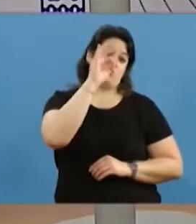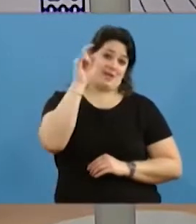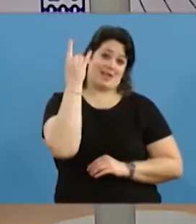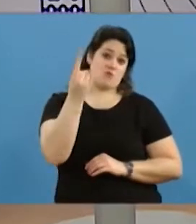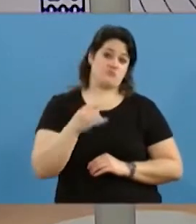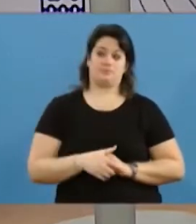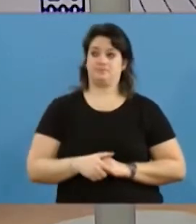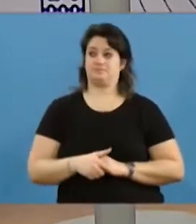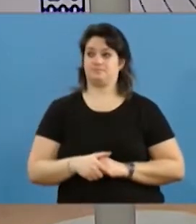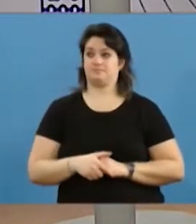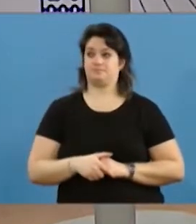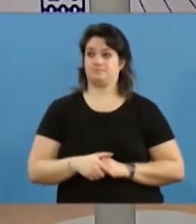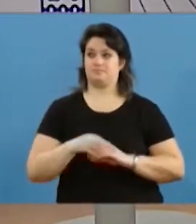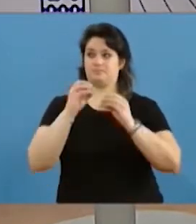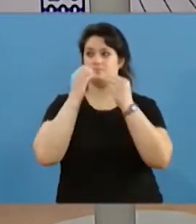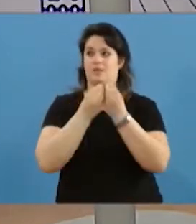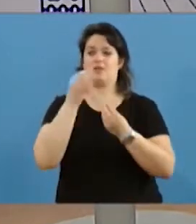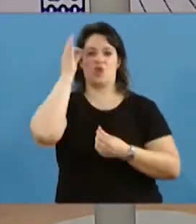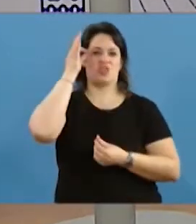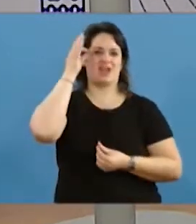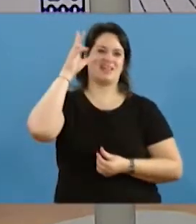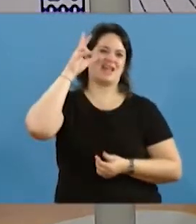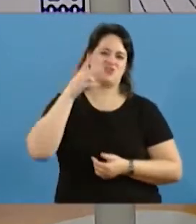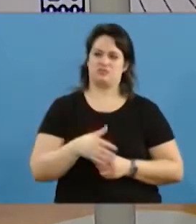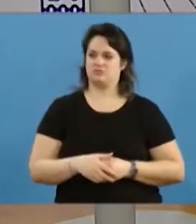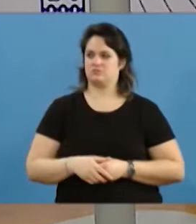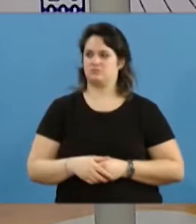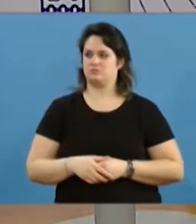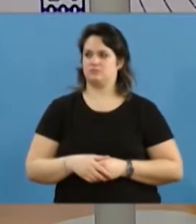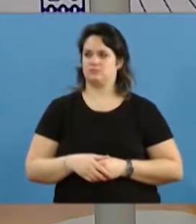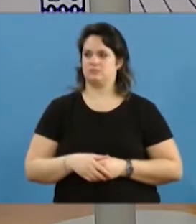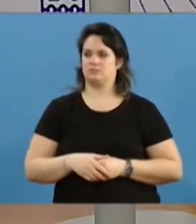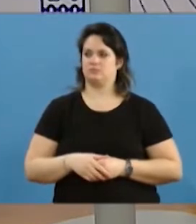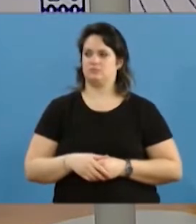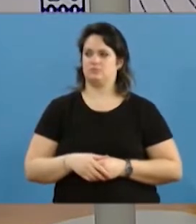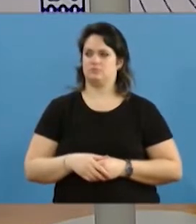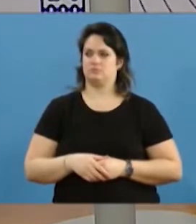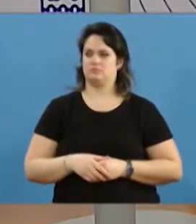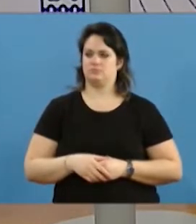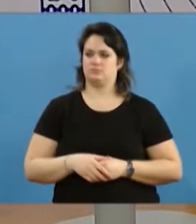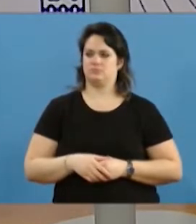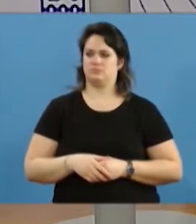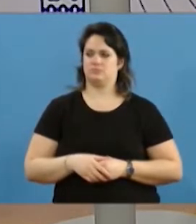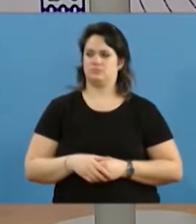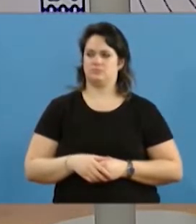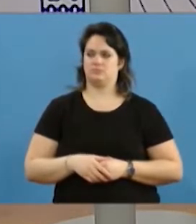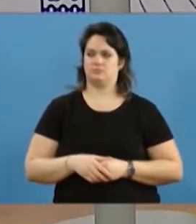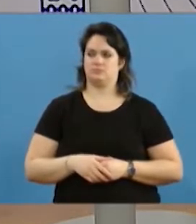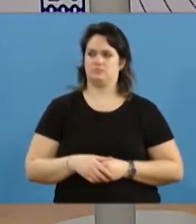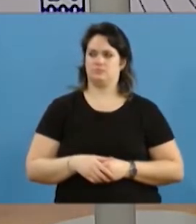última. Que tiene 38. ¿Sí? Y que llega hasta el